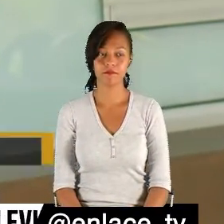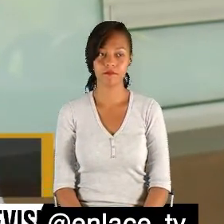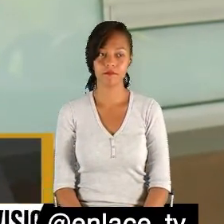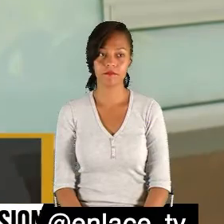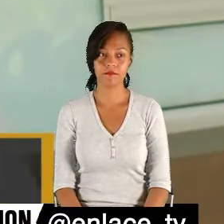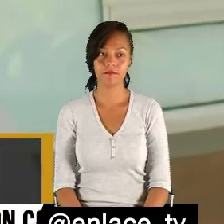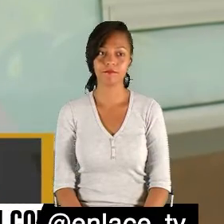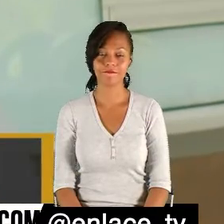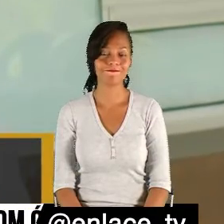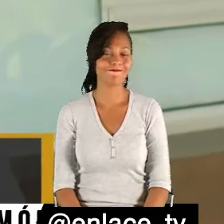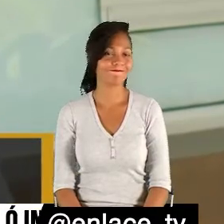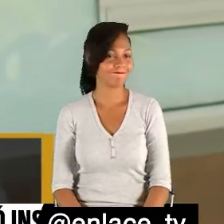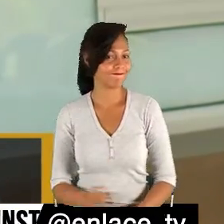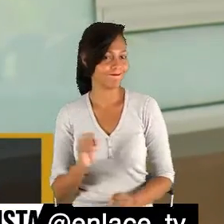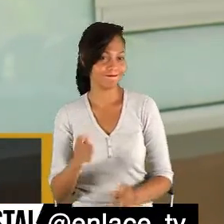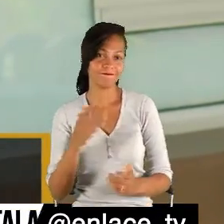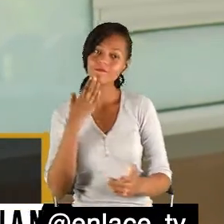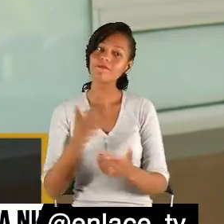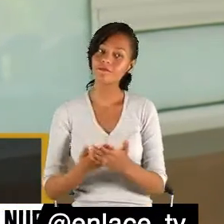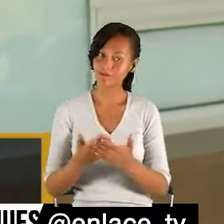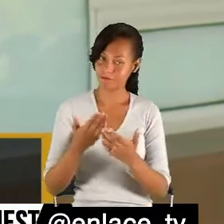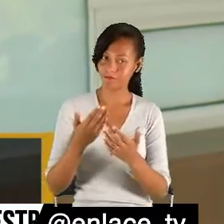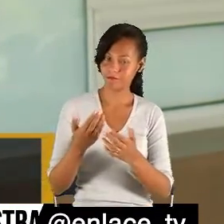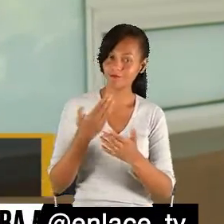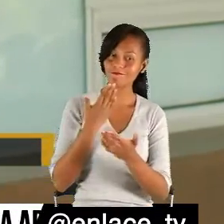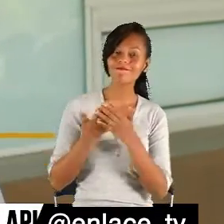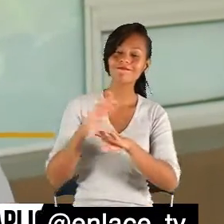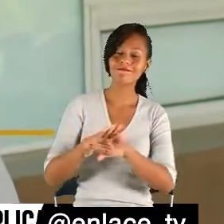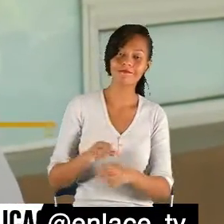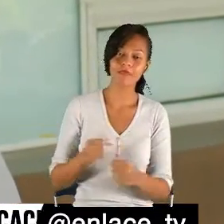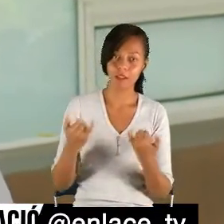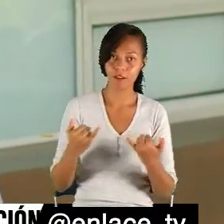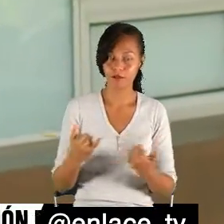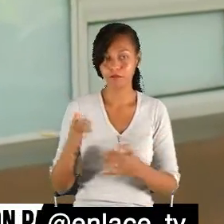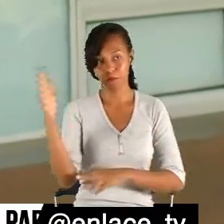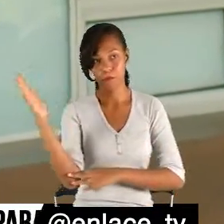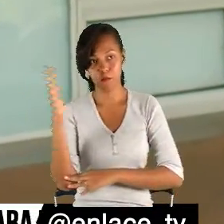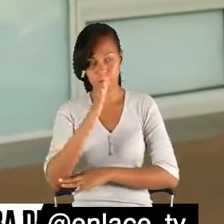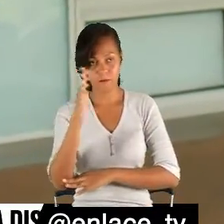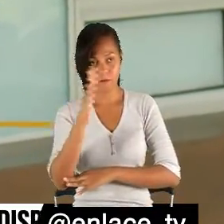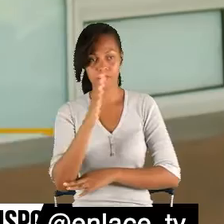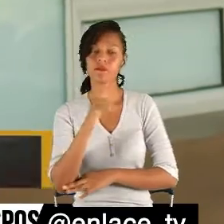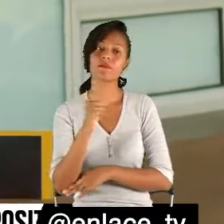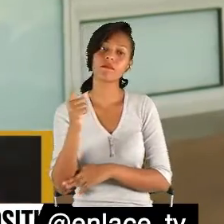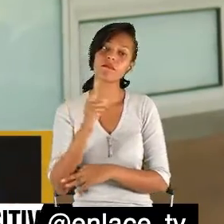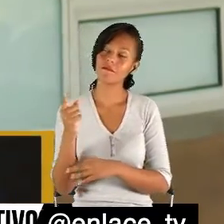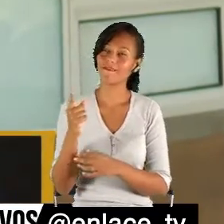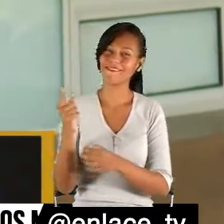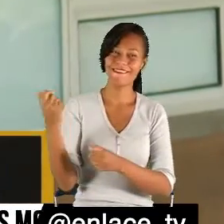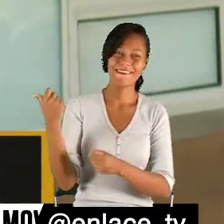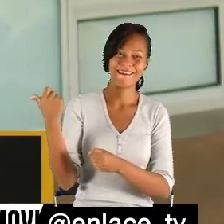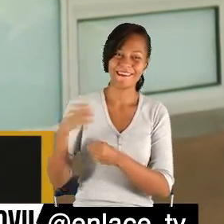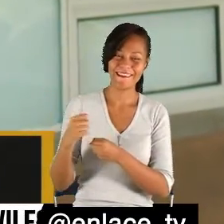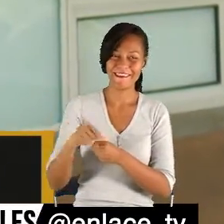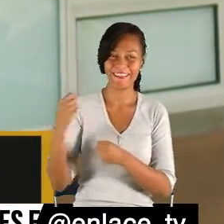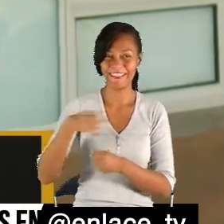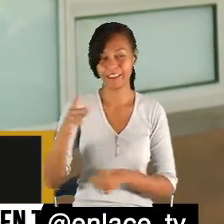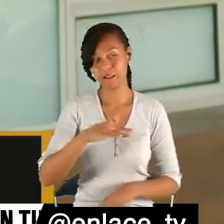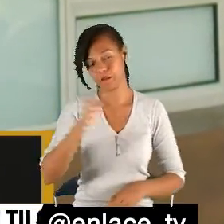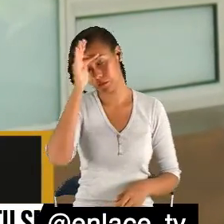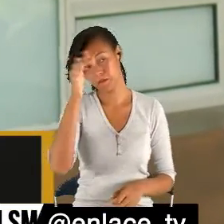bien compañeros en el estudio gracias muy buenas tardes pues a esta hora del mediodía transcurre aquí en la policlínica de ecopetrol en barrancabermeja las intervenciones quirúrgicas